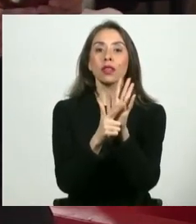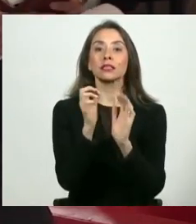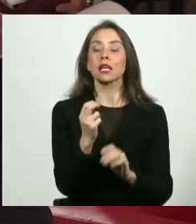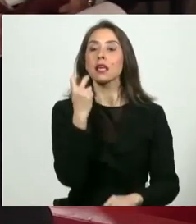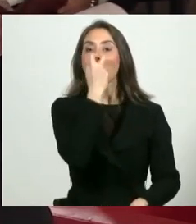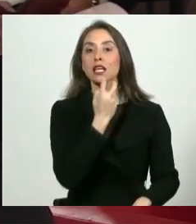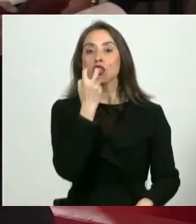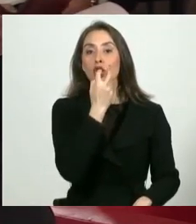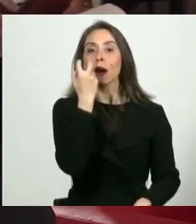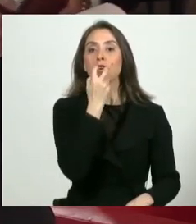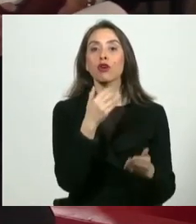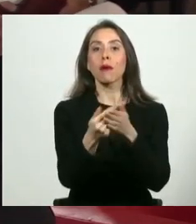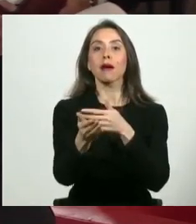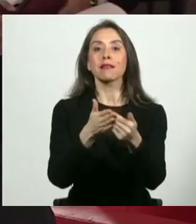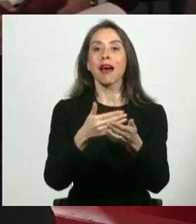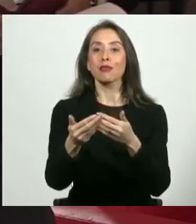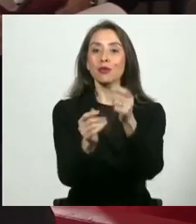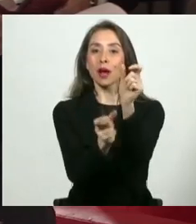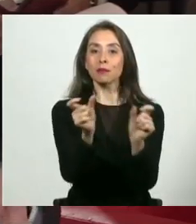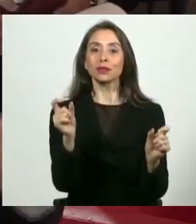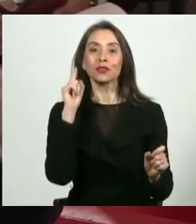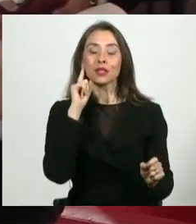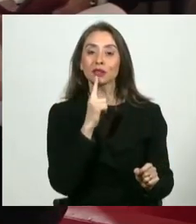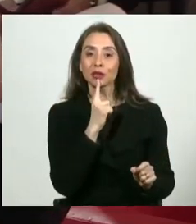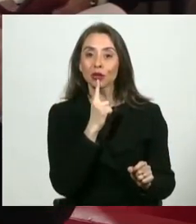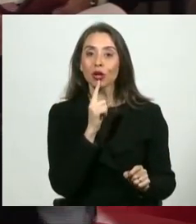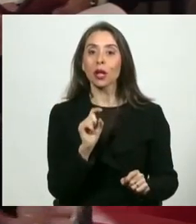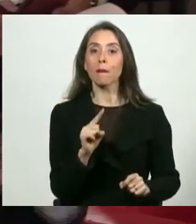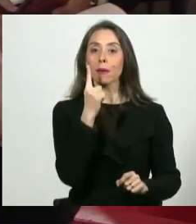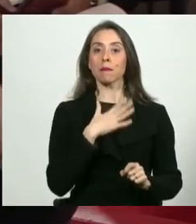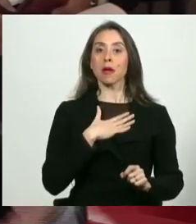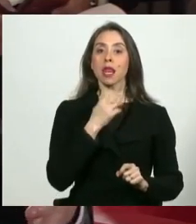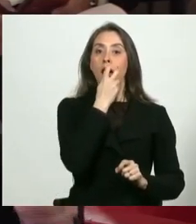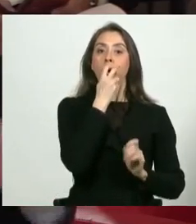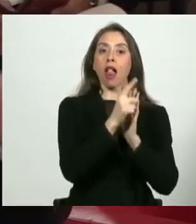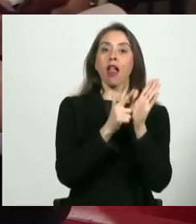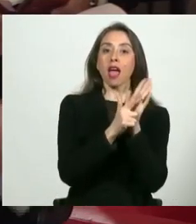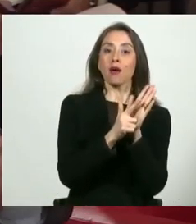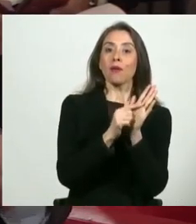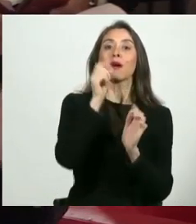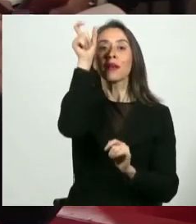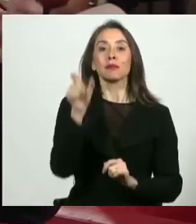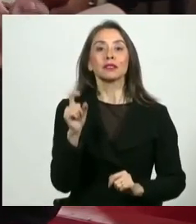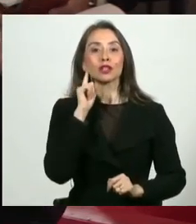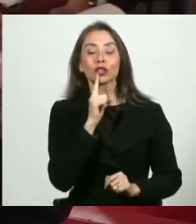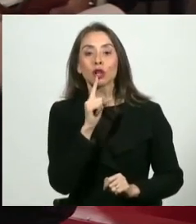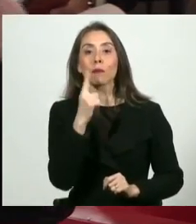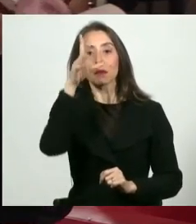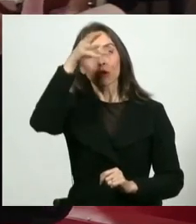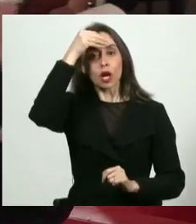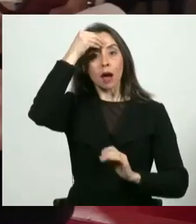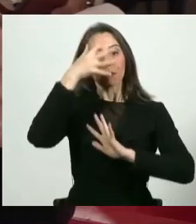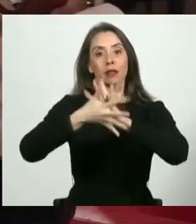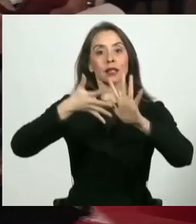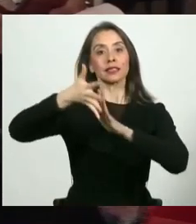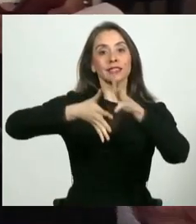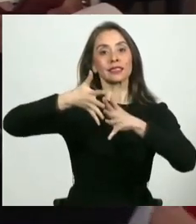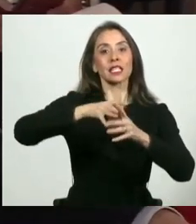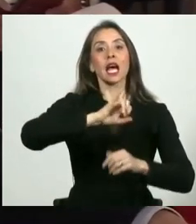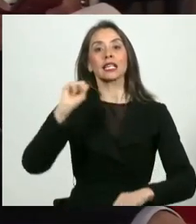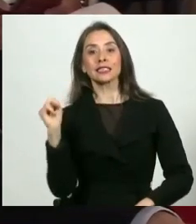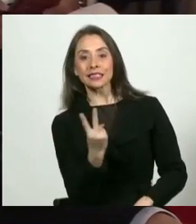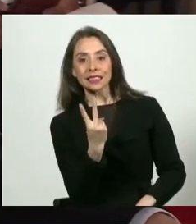idioma, el idioma natural de las personas sordas. Su primera lengua cuando nacen las personas sordas, primero aprende a hablar con señas, después